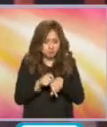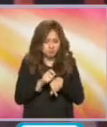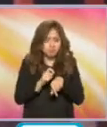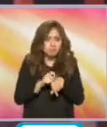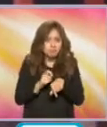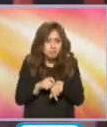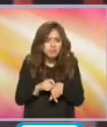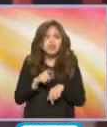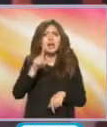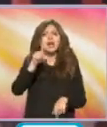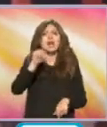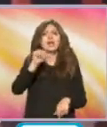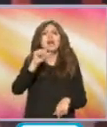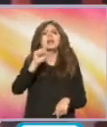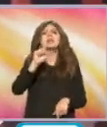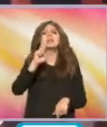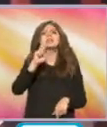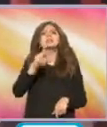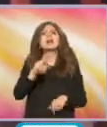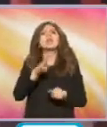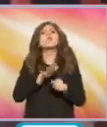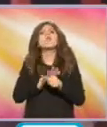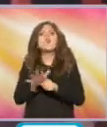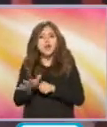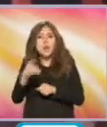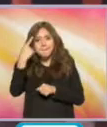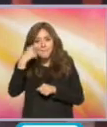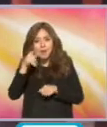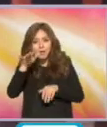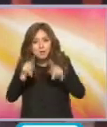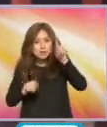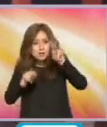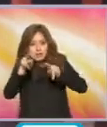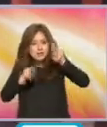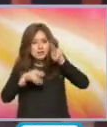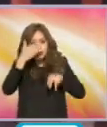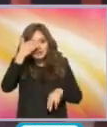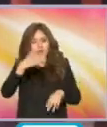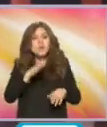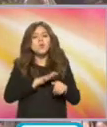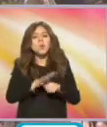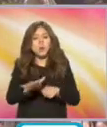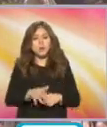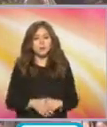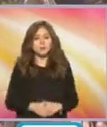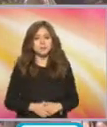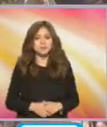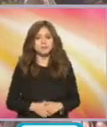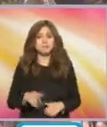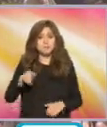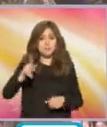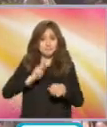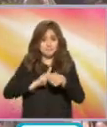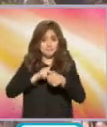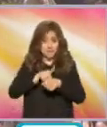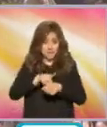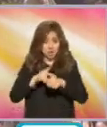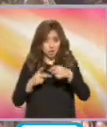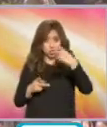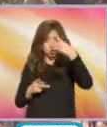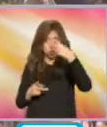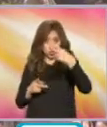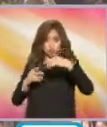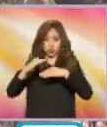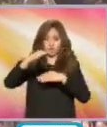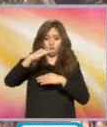Y el láser, ¿hasta cuál llega? Para saber nuestra en cuáles piel- tenemos que ir a cirugía. Claro, nuestra piel normal tiene dos capas,